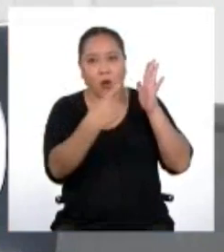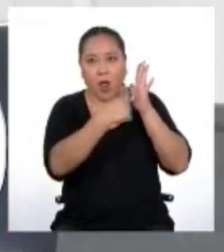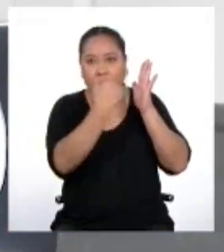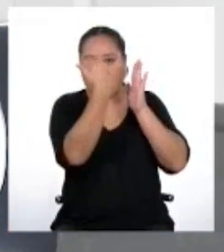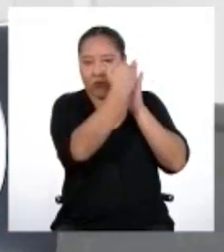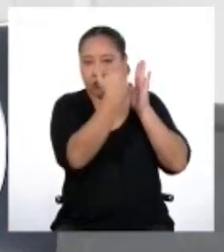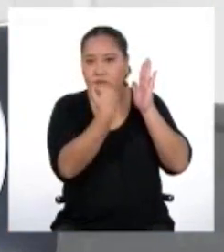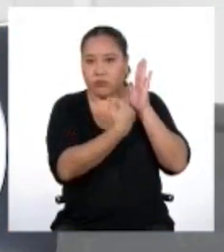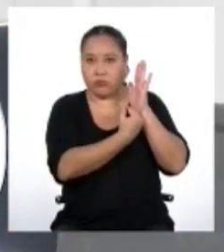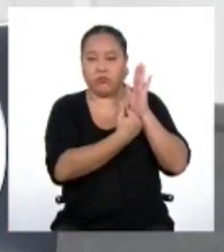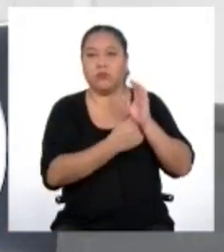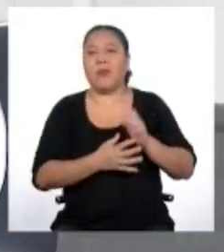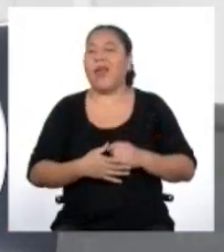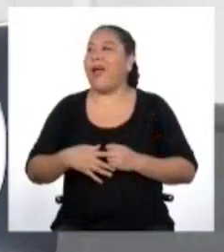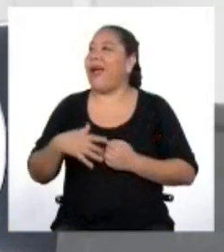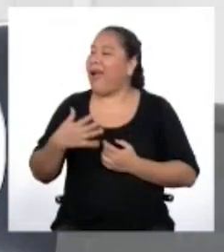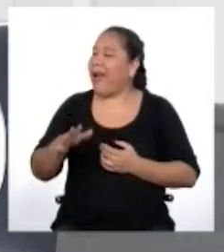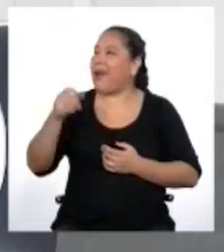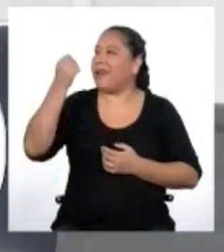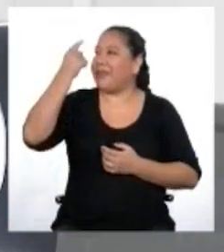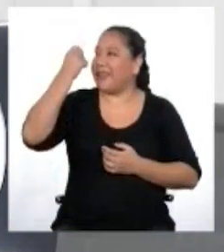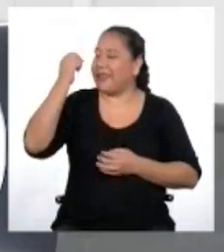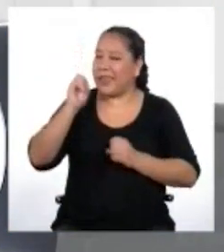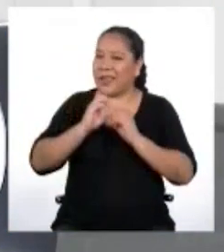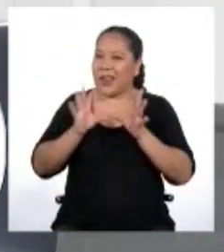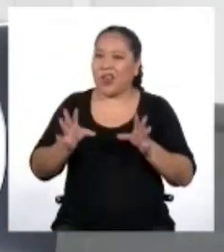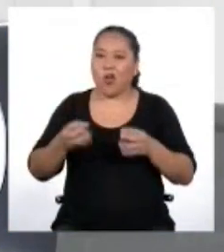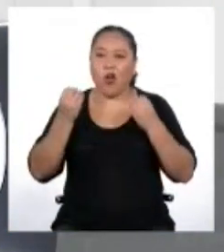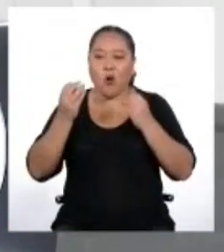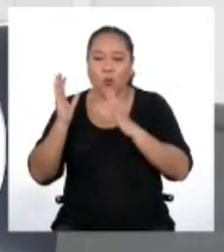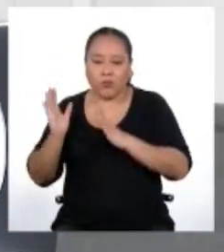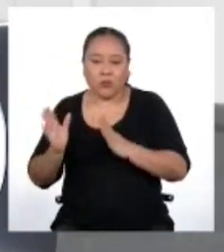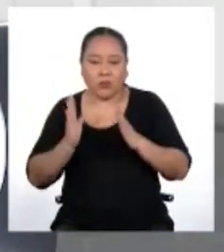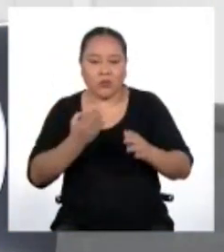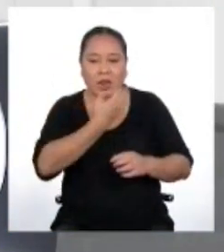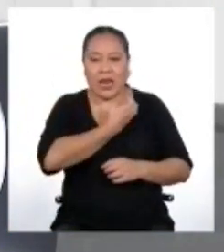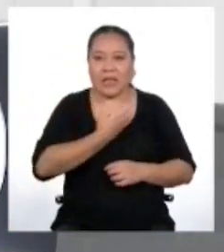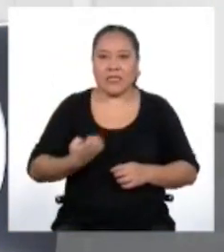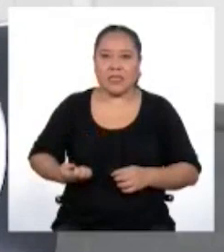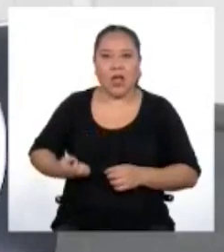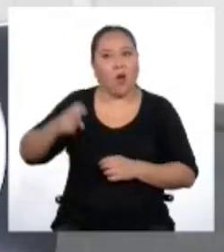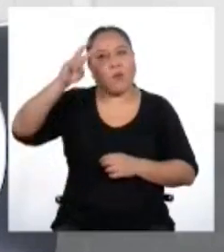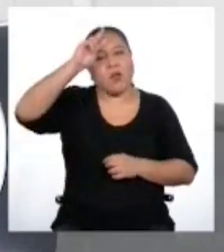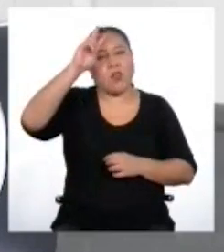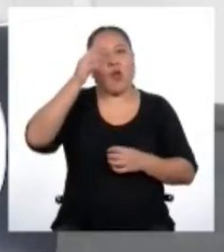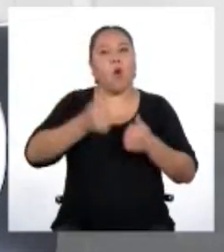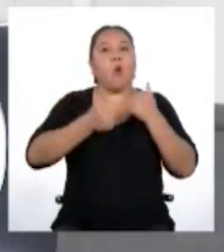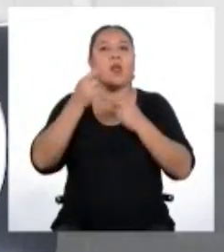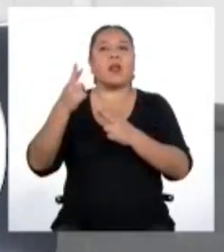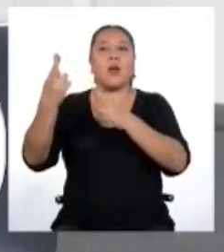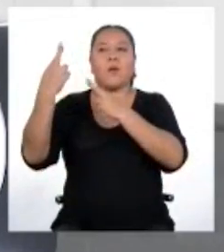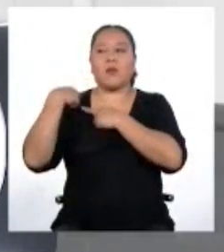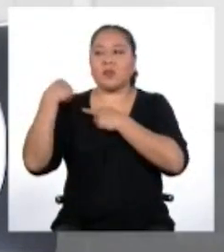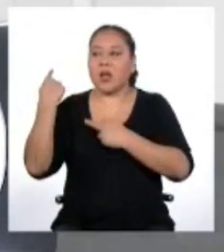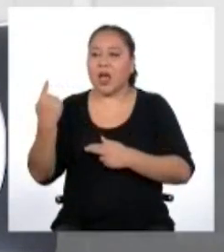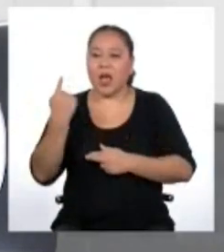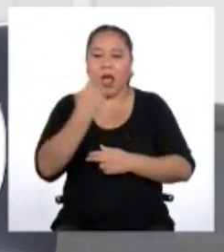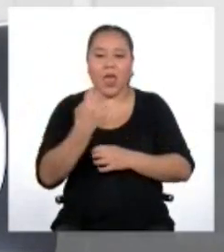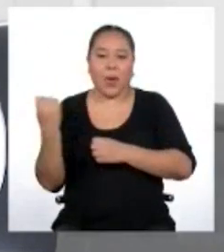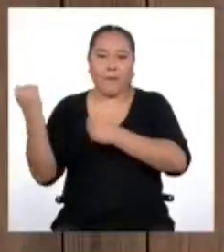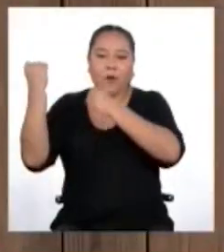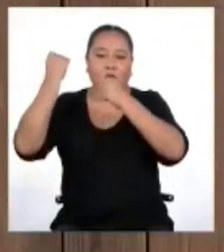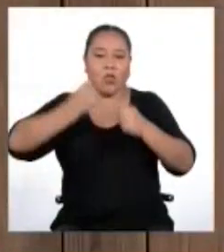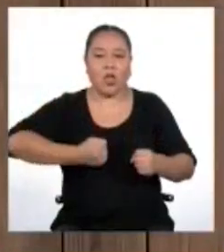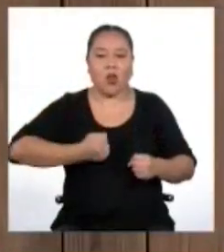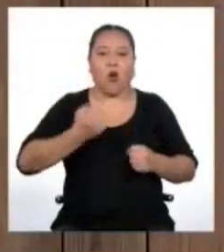¡Claro! Ya entendí cómo funciona todo, cómo está organizado el Estado peruano y de qué se encarga cada poder o cada nivel de